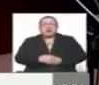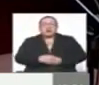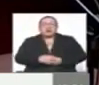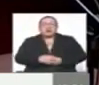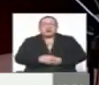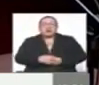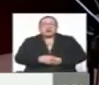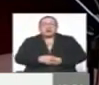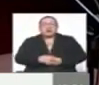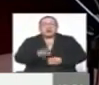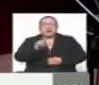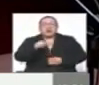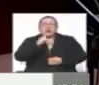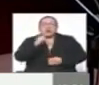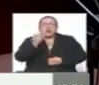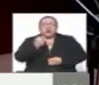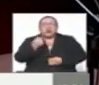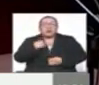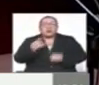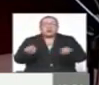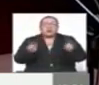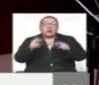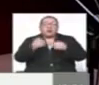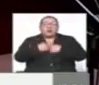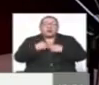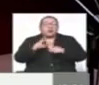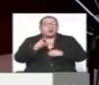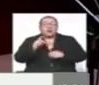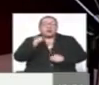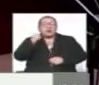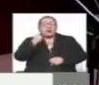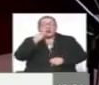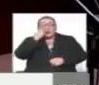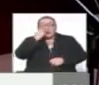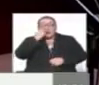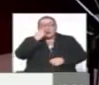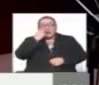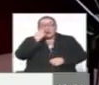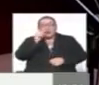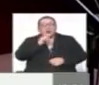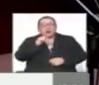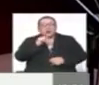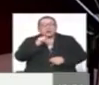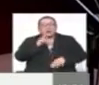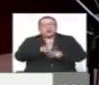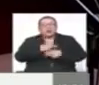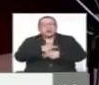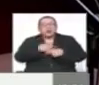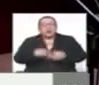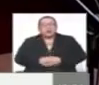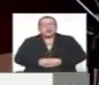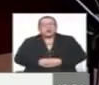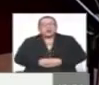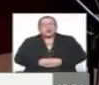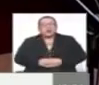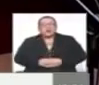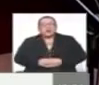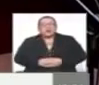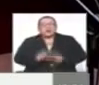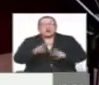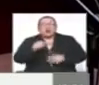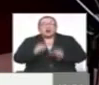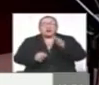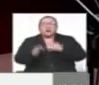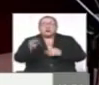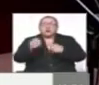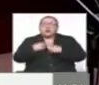tipo de individuos señoras señores es que la propia junta Nacional de Justicia se permite revelarse durante dos días no